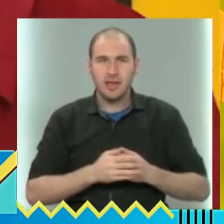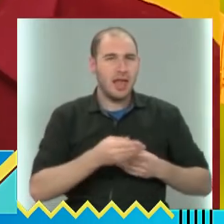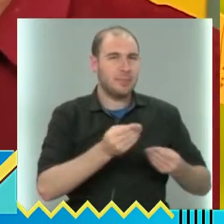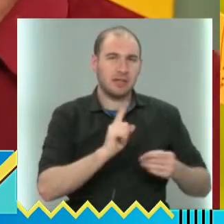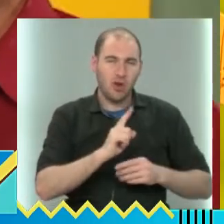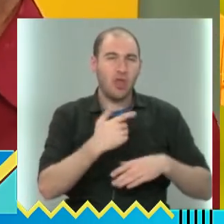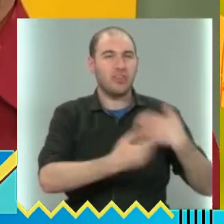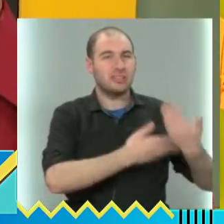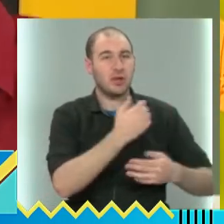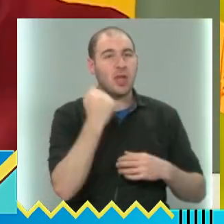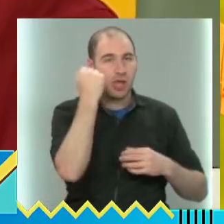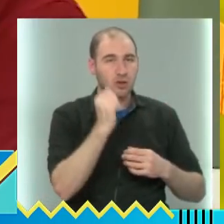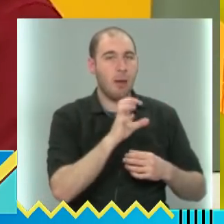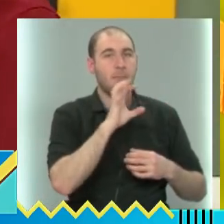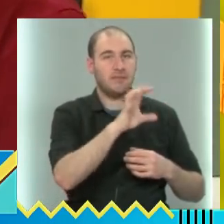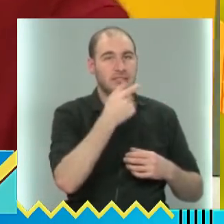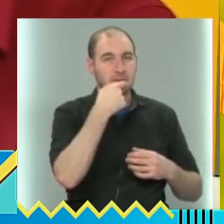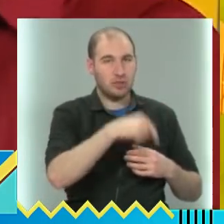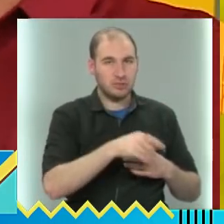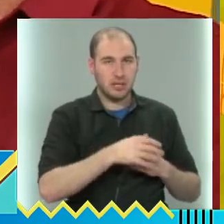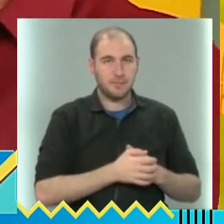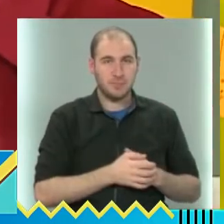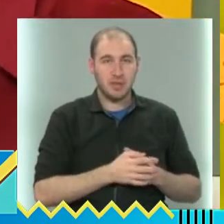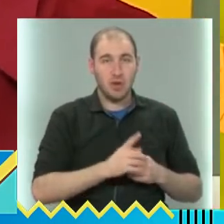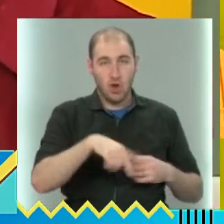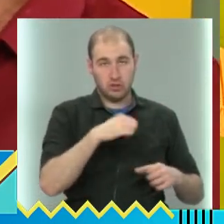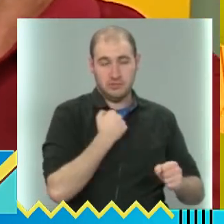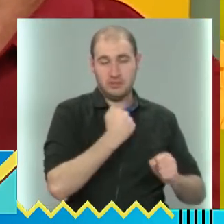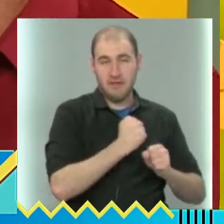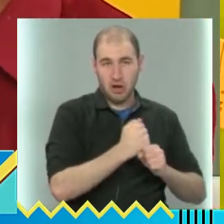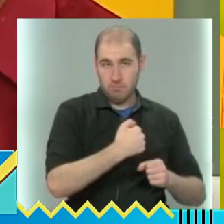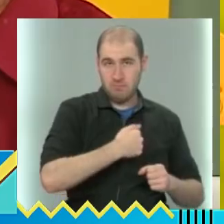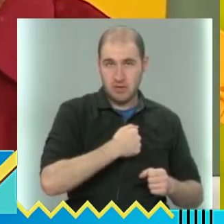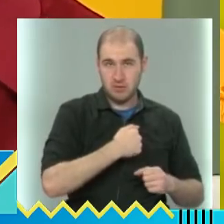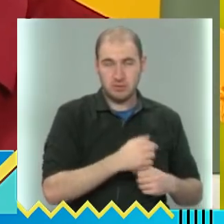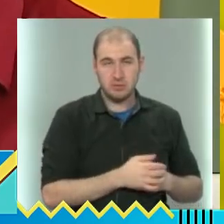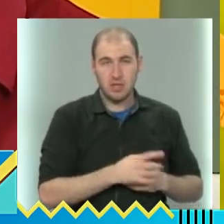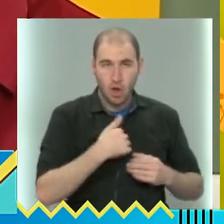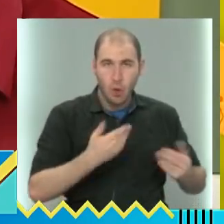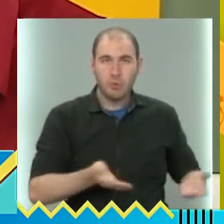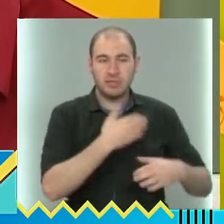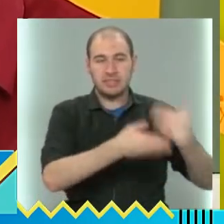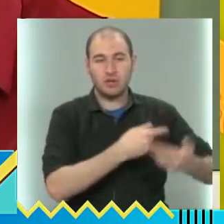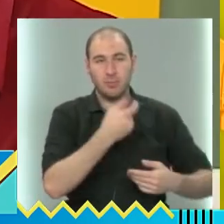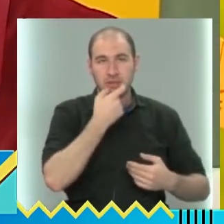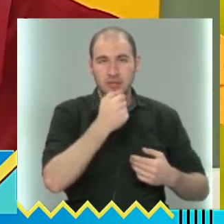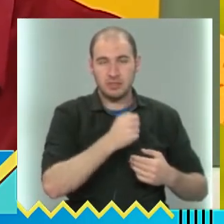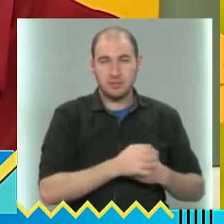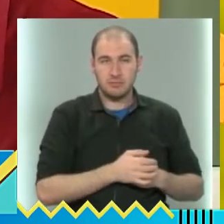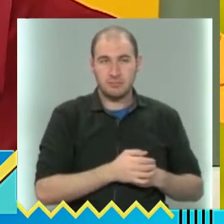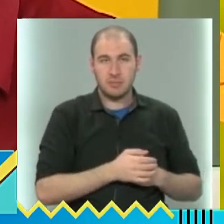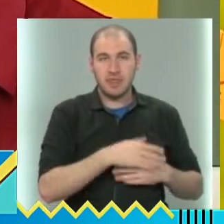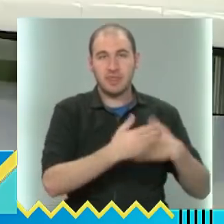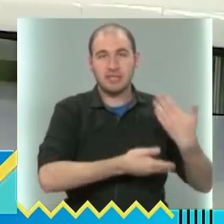Es el desarrollo económico de la provincia de Mendoza. Y nuestro trabajo, mi trabajo, es promover el desarrollo de la provincia